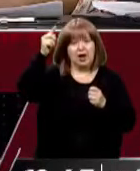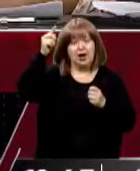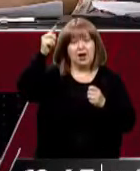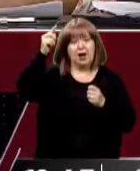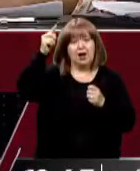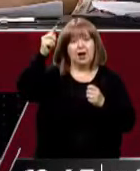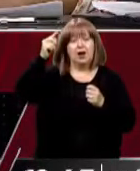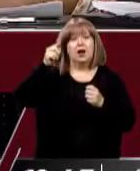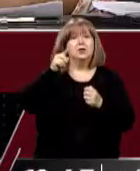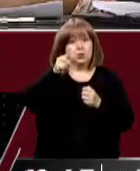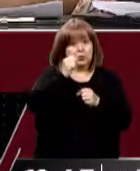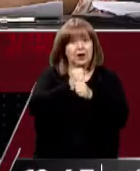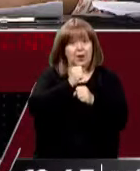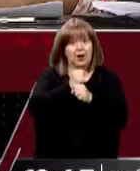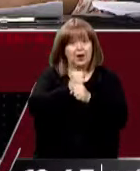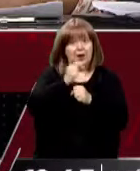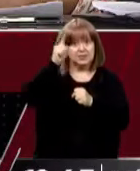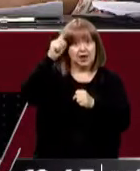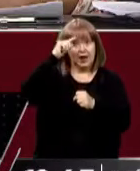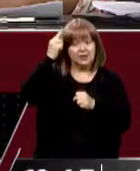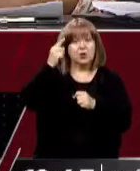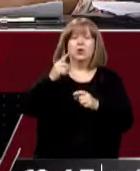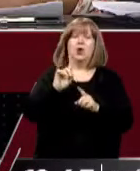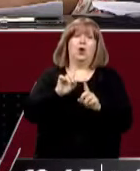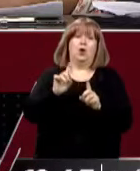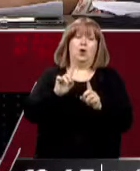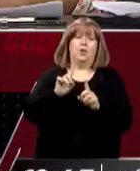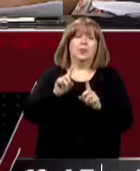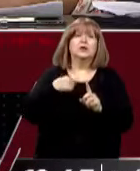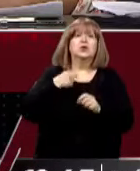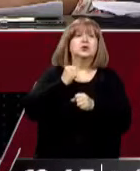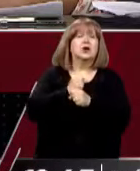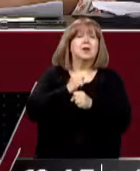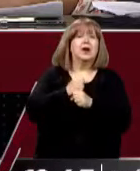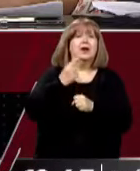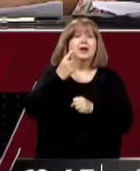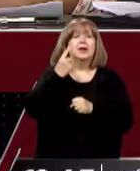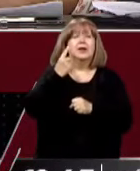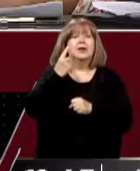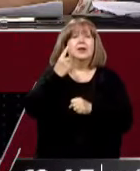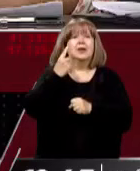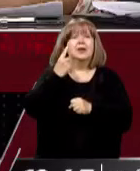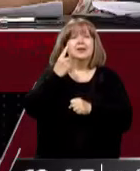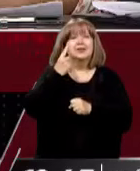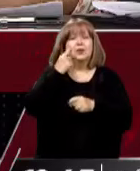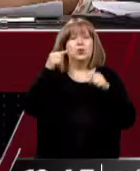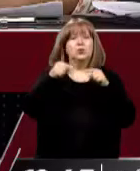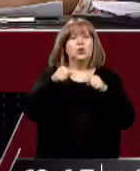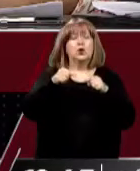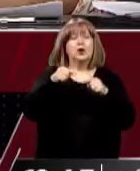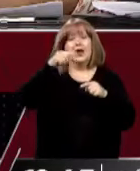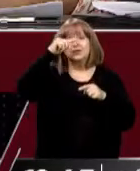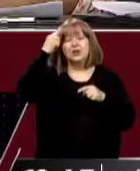pueblo originario. No, no soy funcionario, no soy funcionario. Trabajo actualmente en el Instituto Nacional de Economía